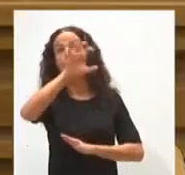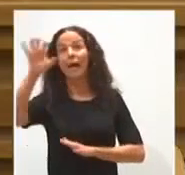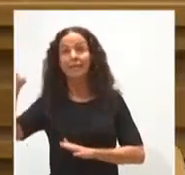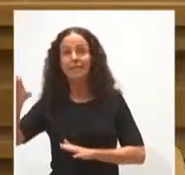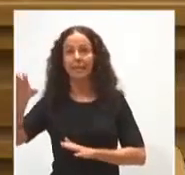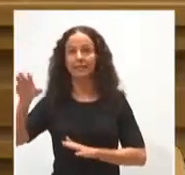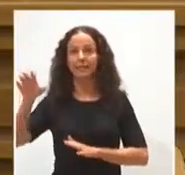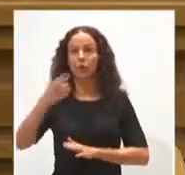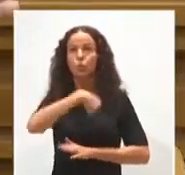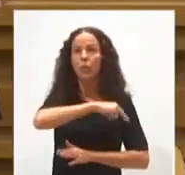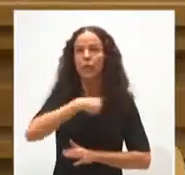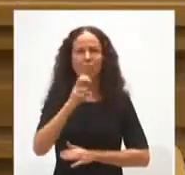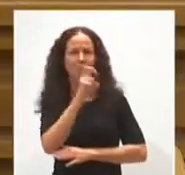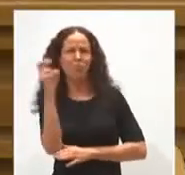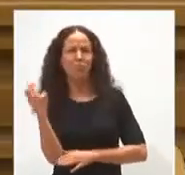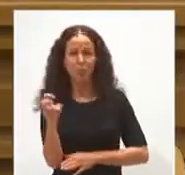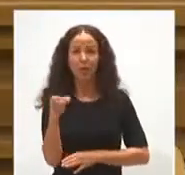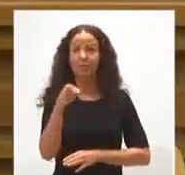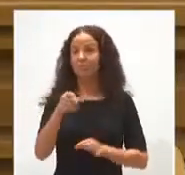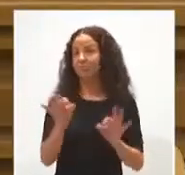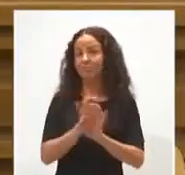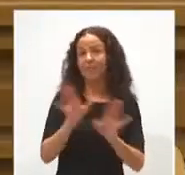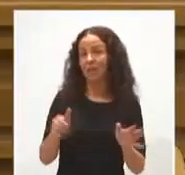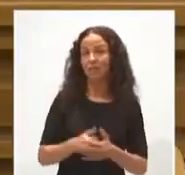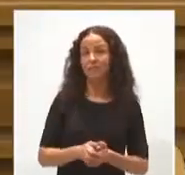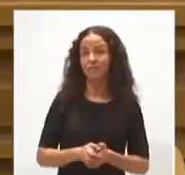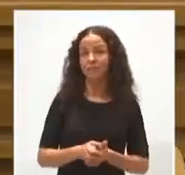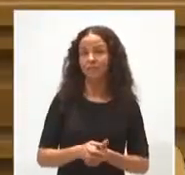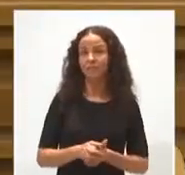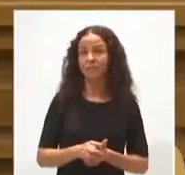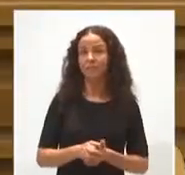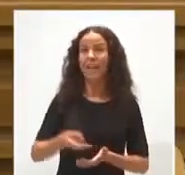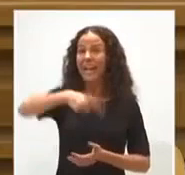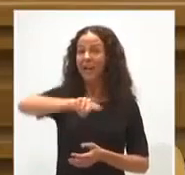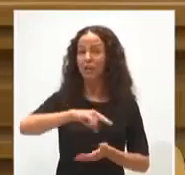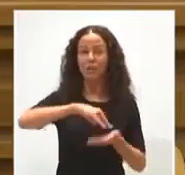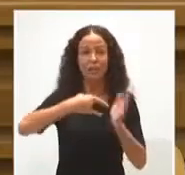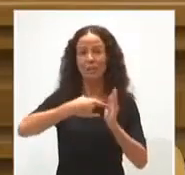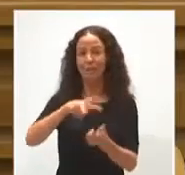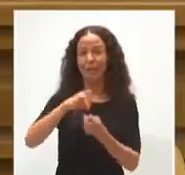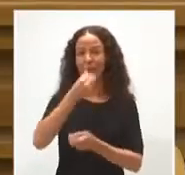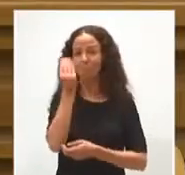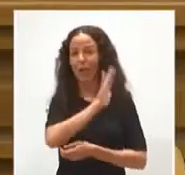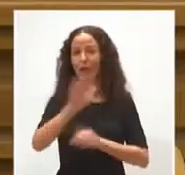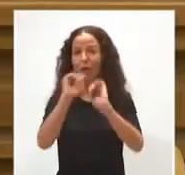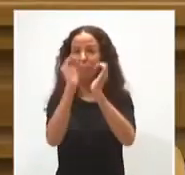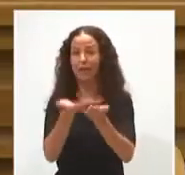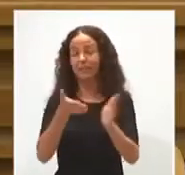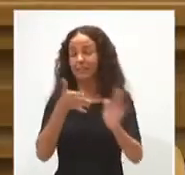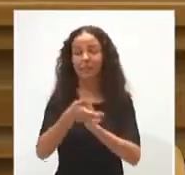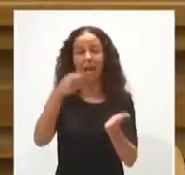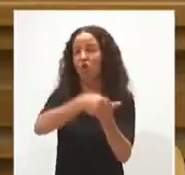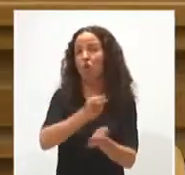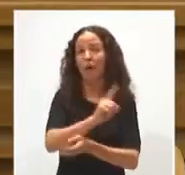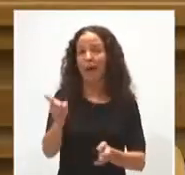su hija que evidentemente esos tienen el mejor sistema fiscal del planeta no pagar en ningún sitio y